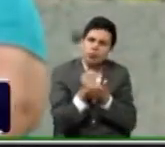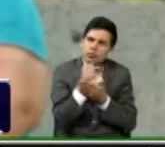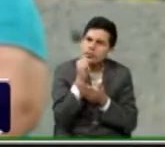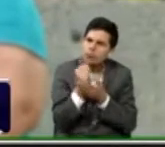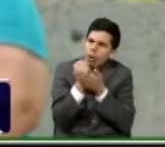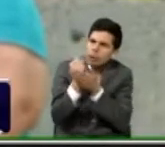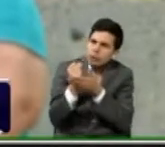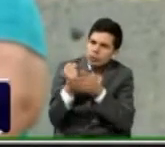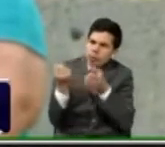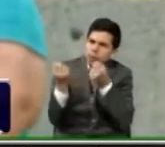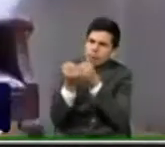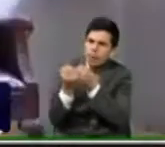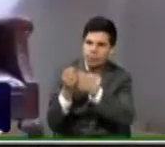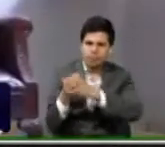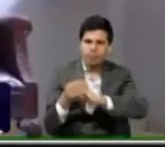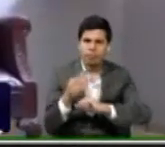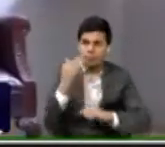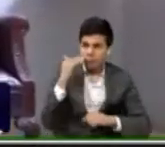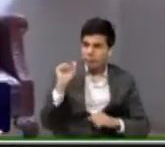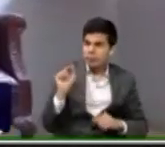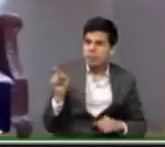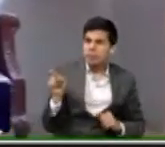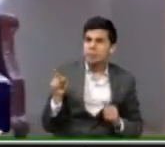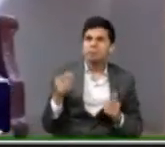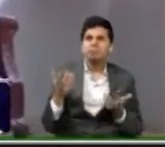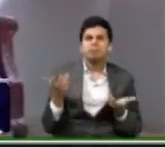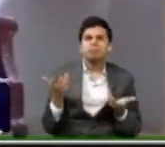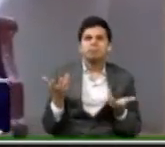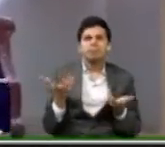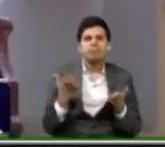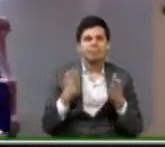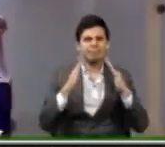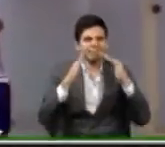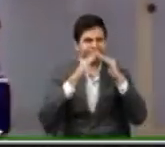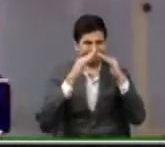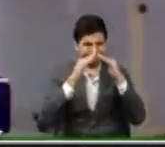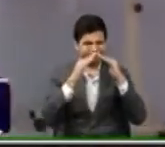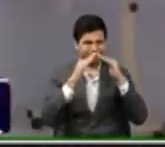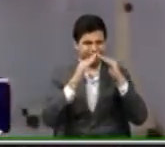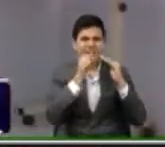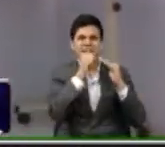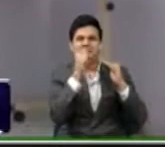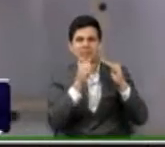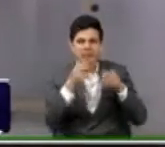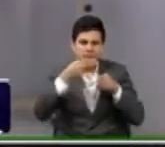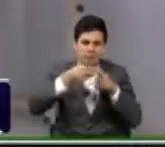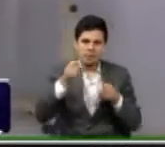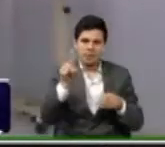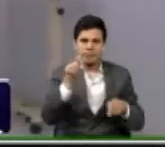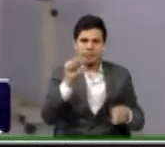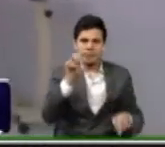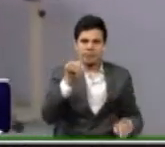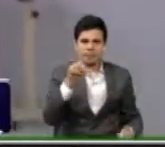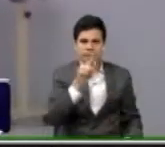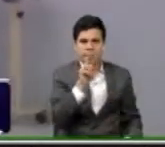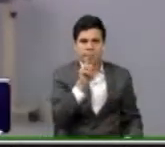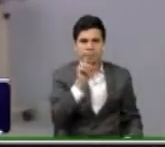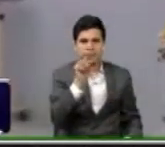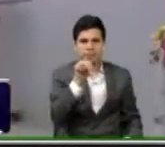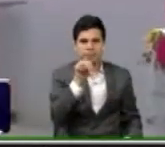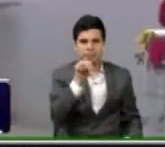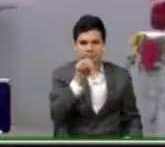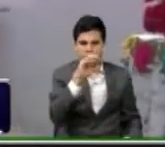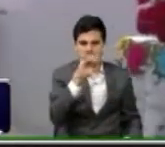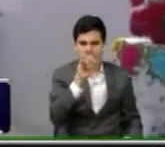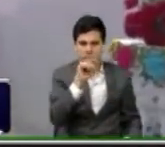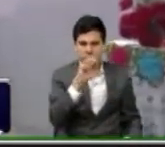necesarias ella se encuentra en una en un centro de bienestar que se llama San Francisco ubicado en el municipio